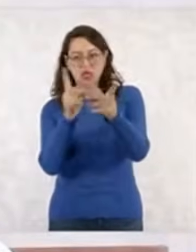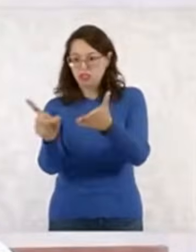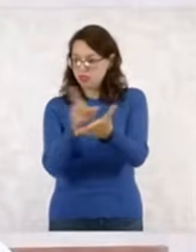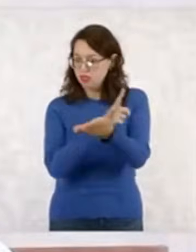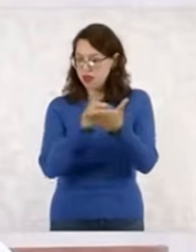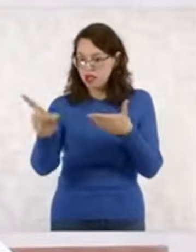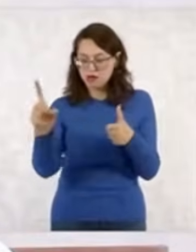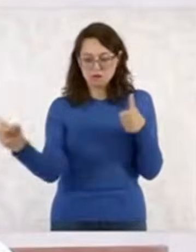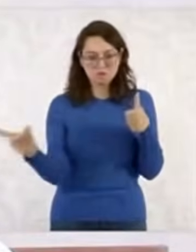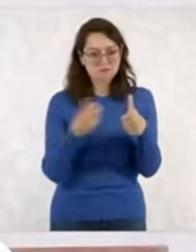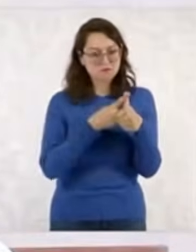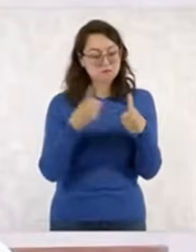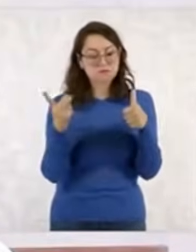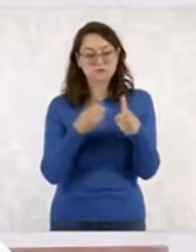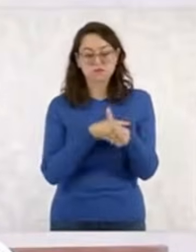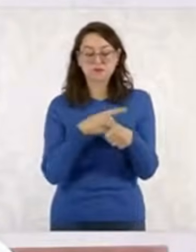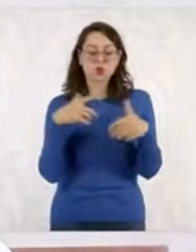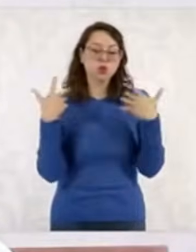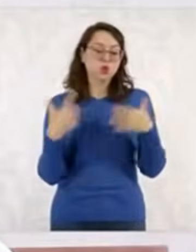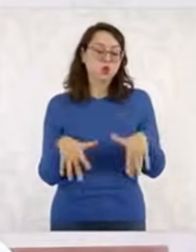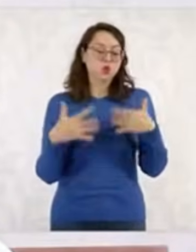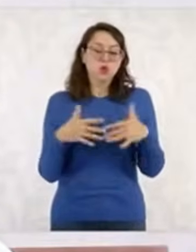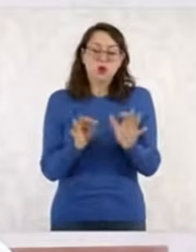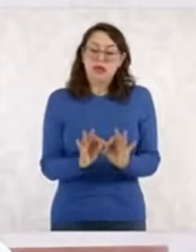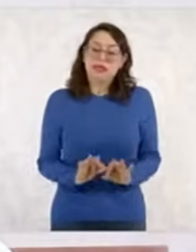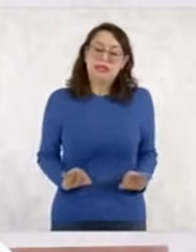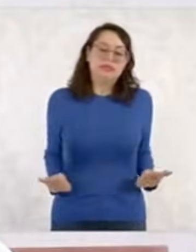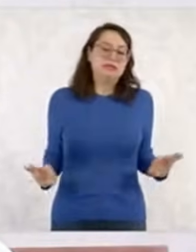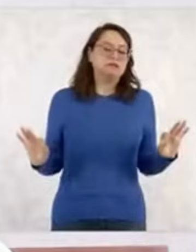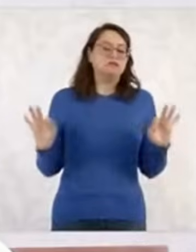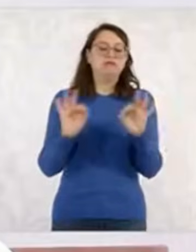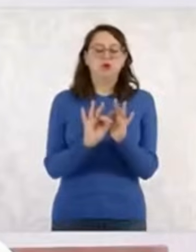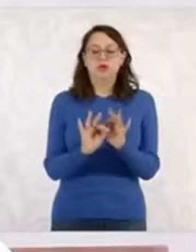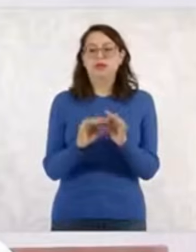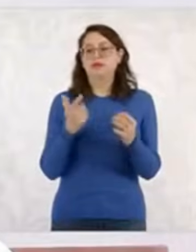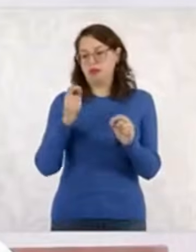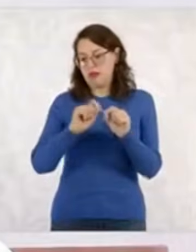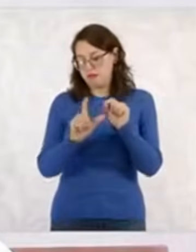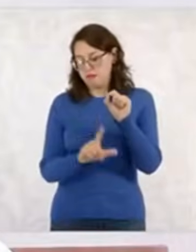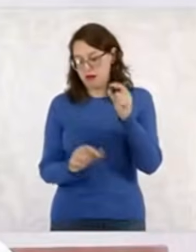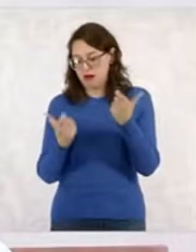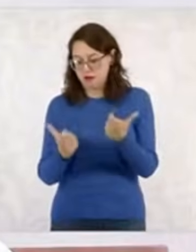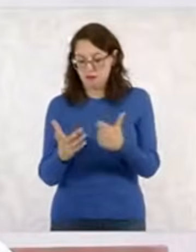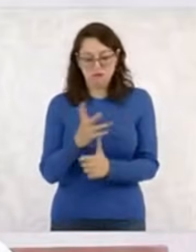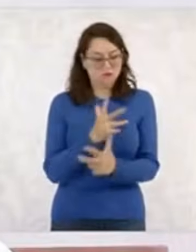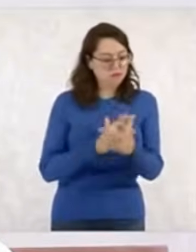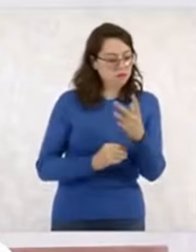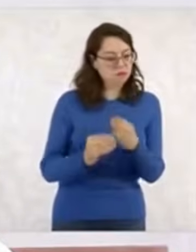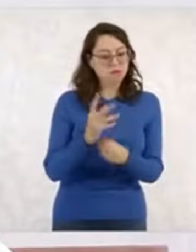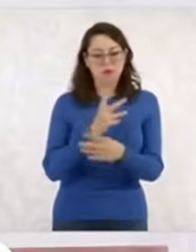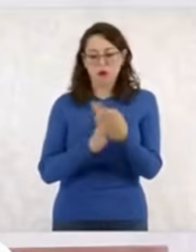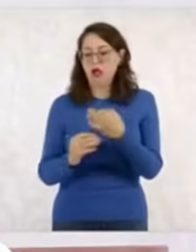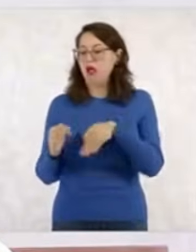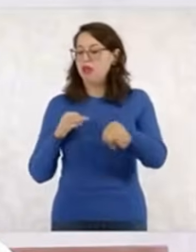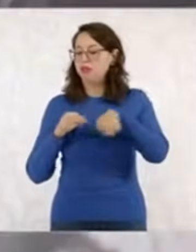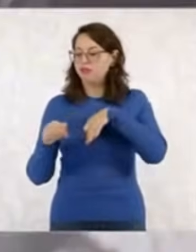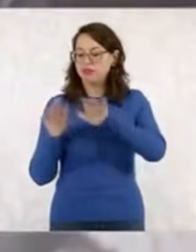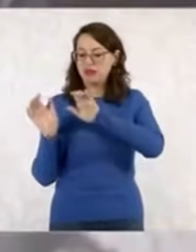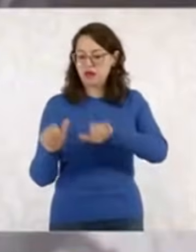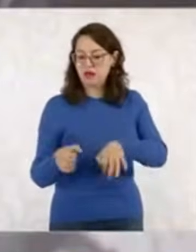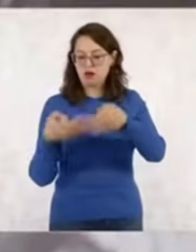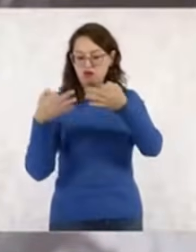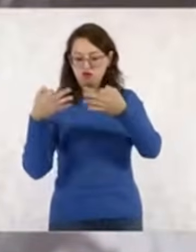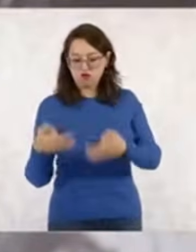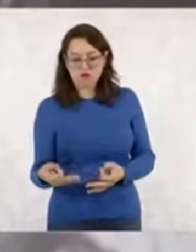y respeten valores fundamentales que son pilares para la economía mexicana, como es el caso del empleo formal,